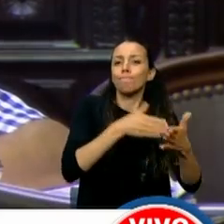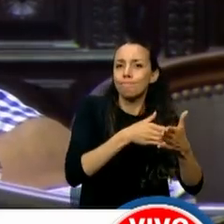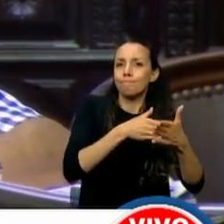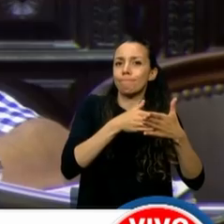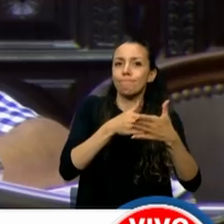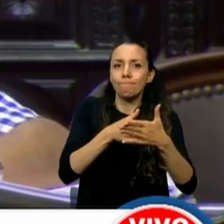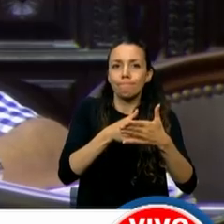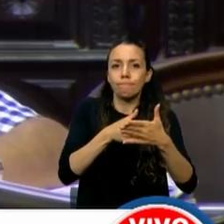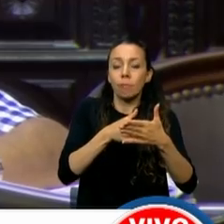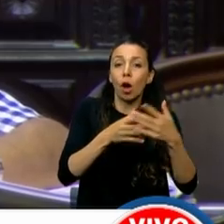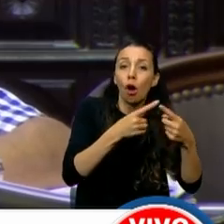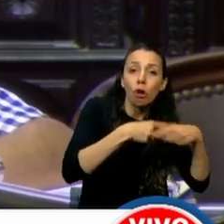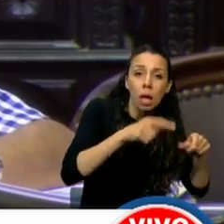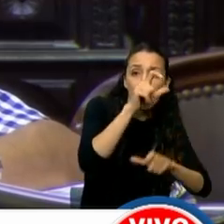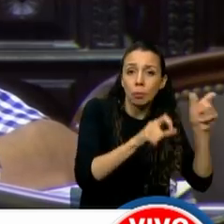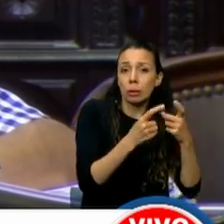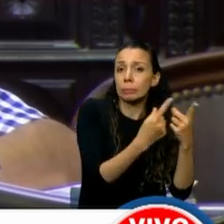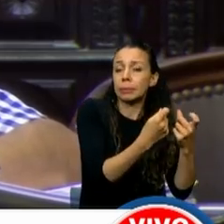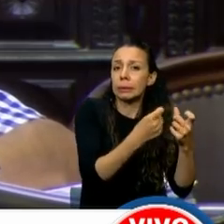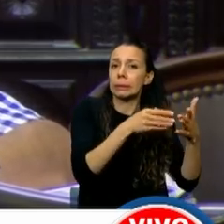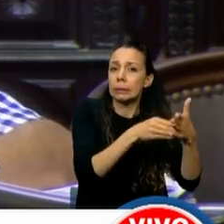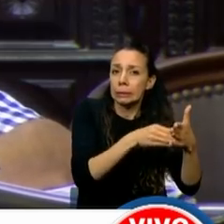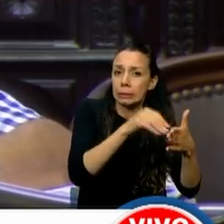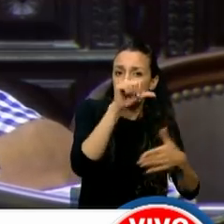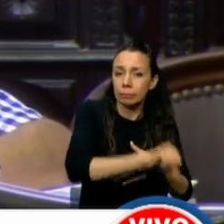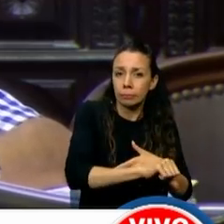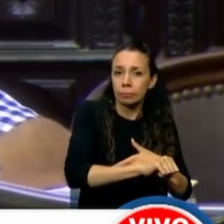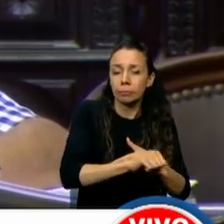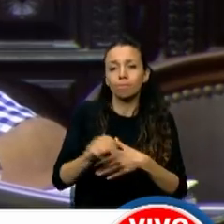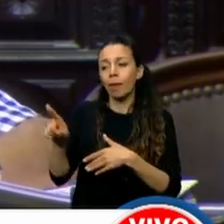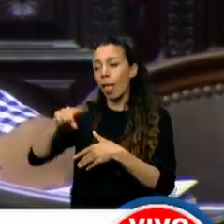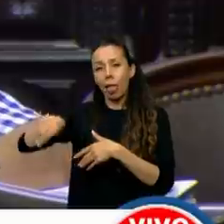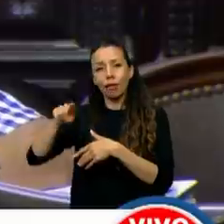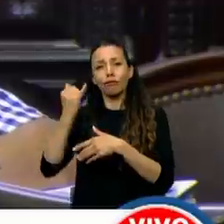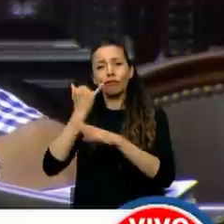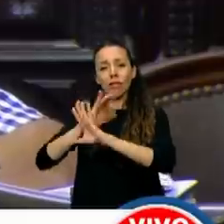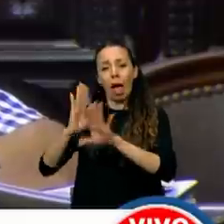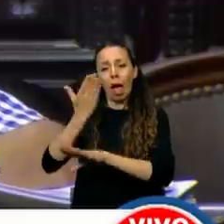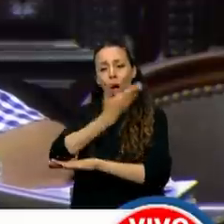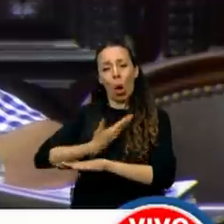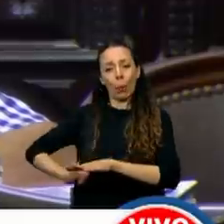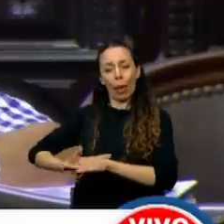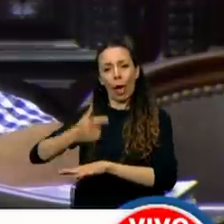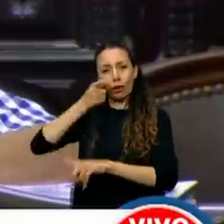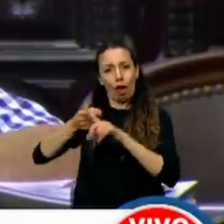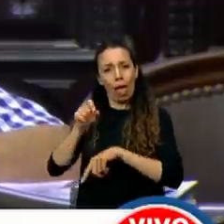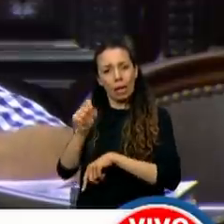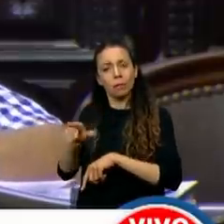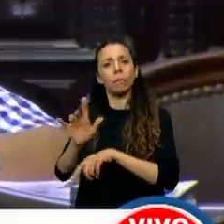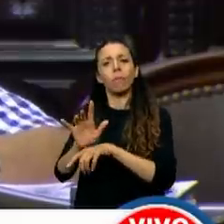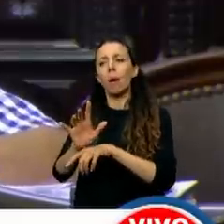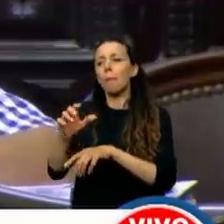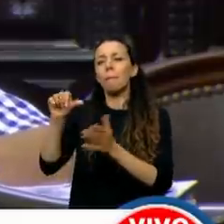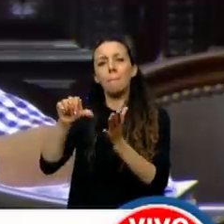necesita dejaron un país arruinado no se indignaron como nunca para dársela a los